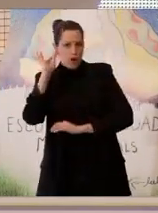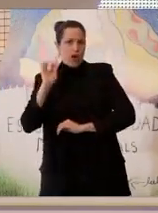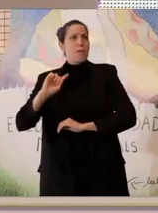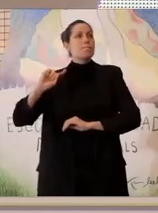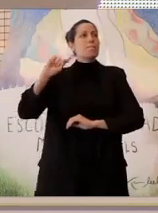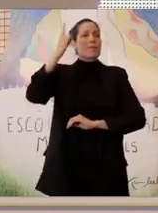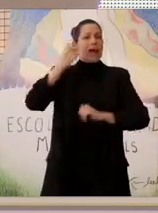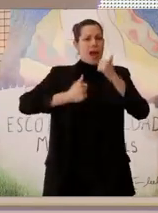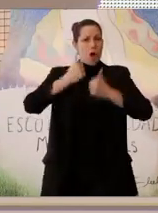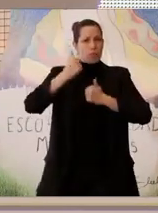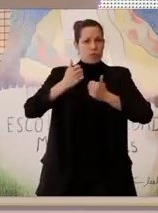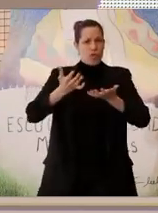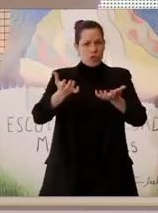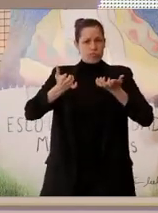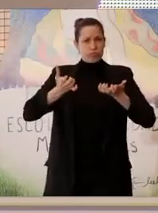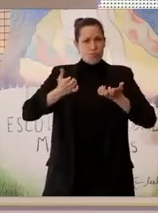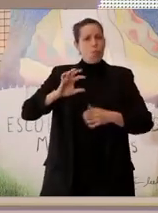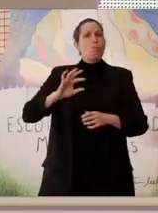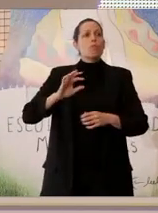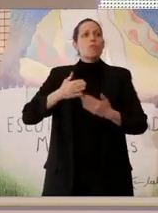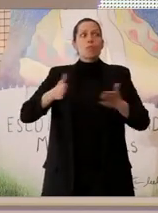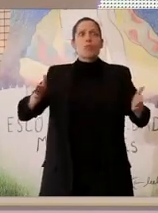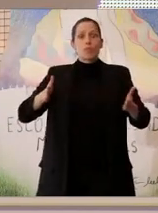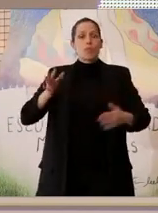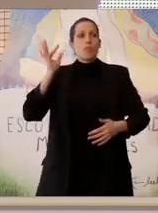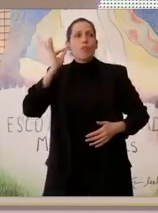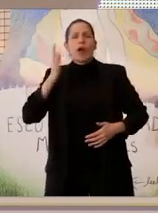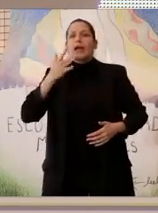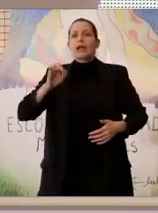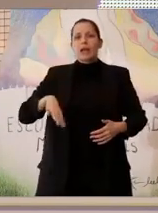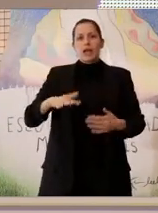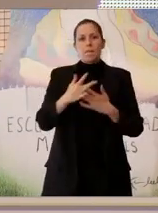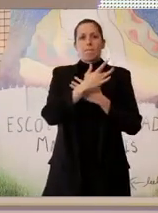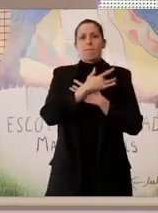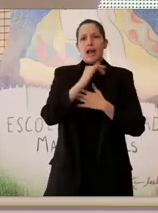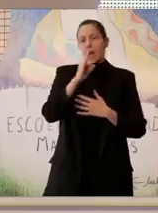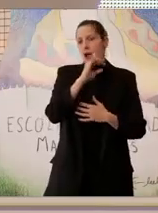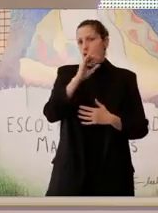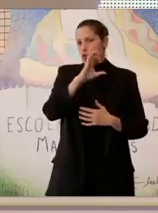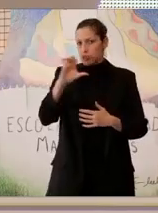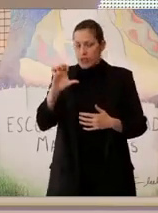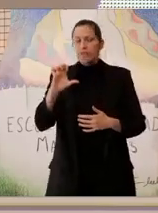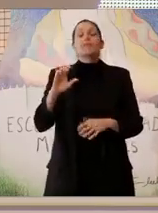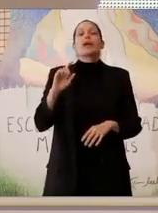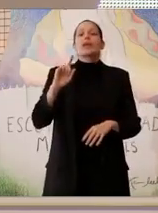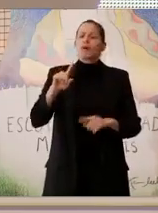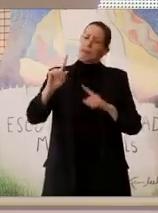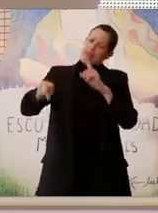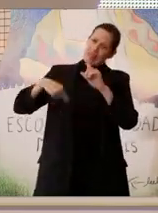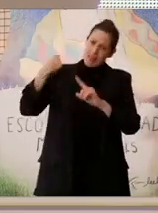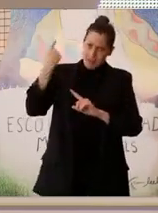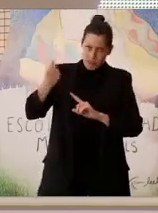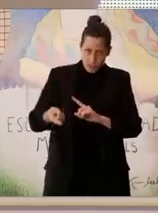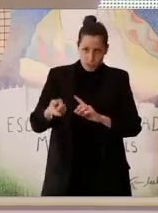fue en el año 1972, María José, y también evidentemente había habido unas disposiciones anteriores